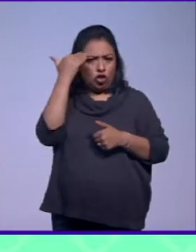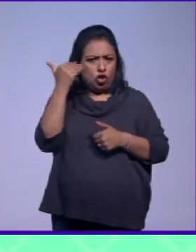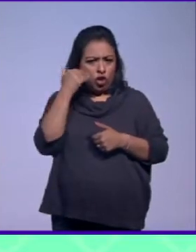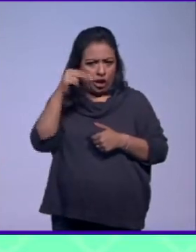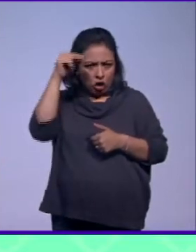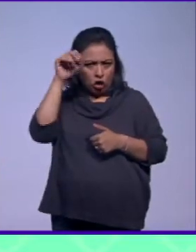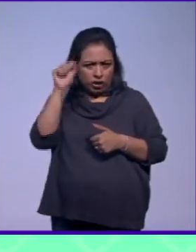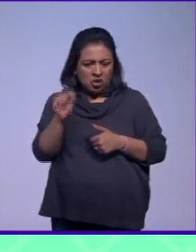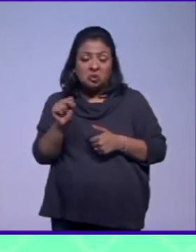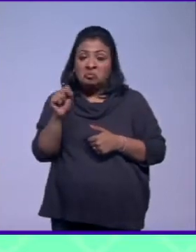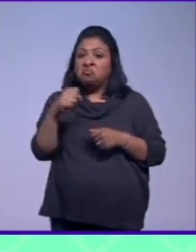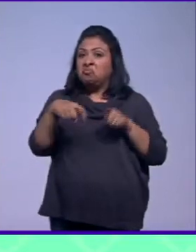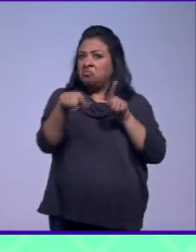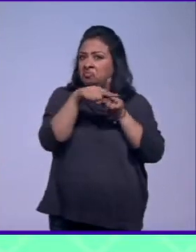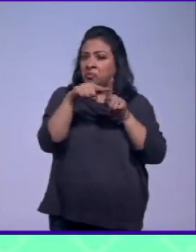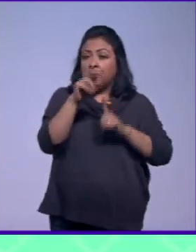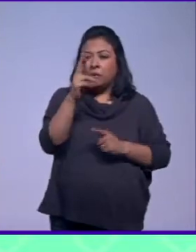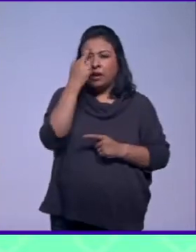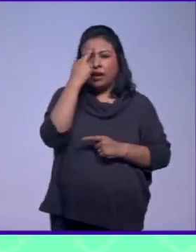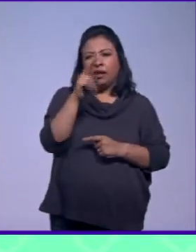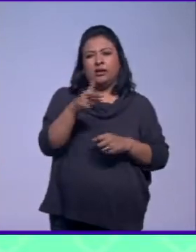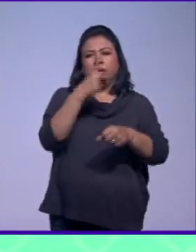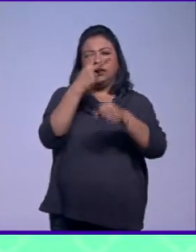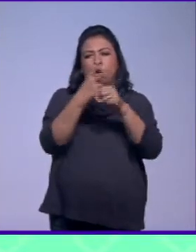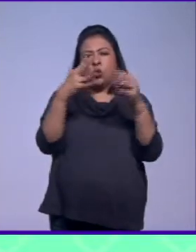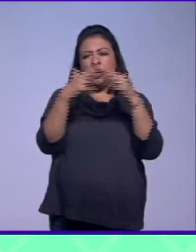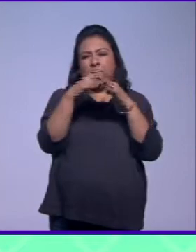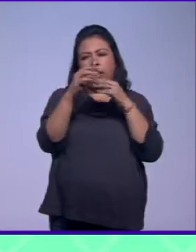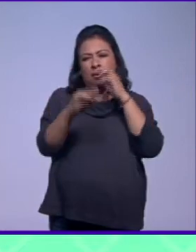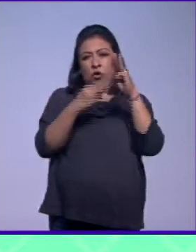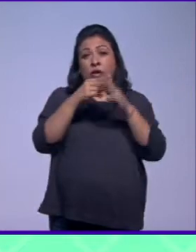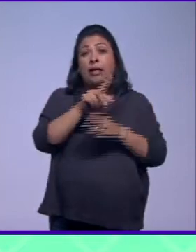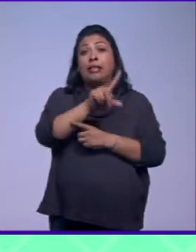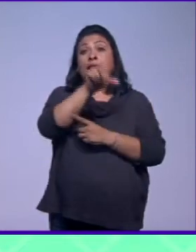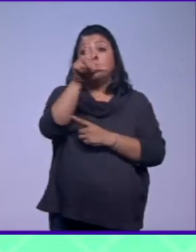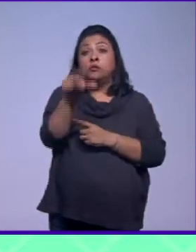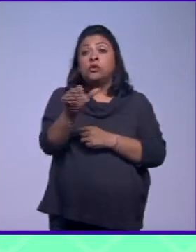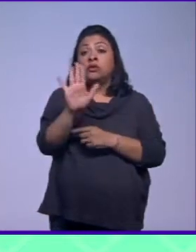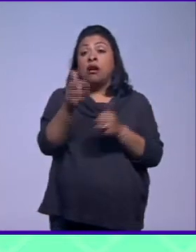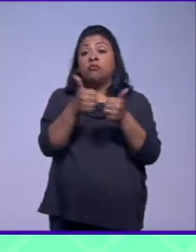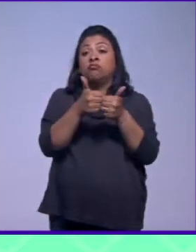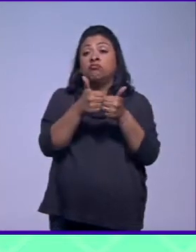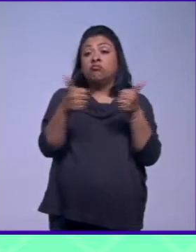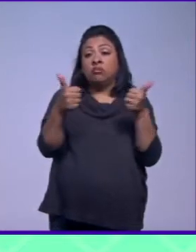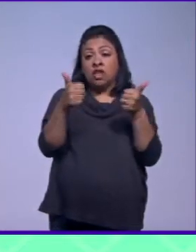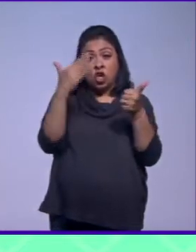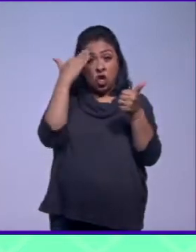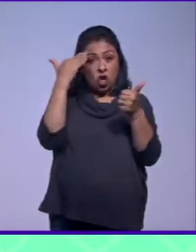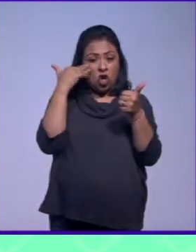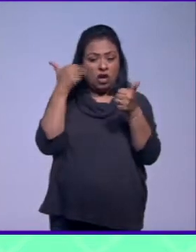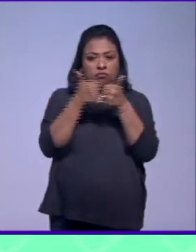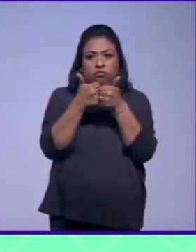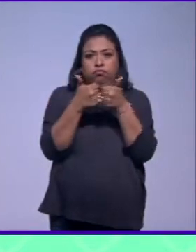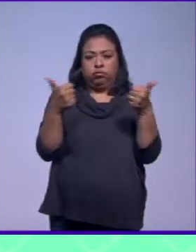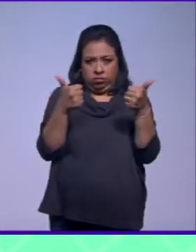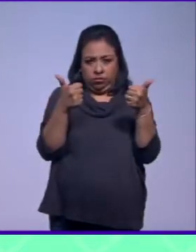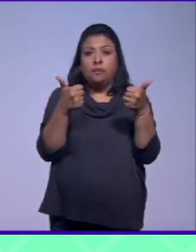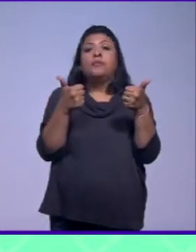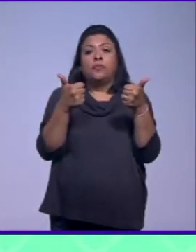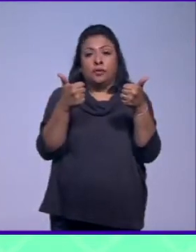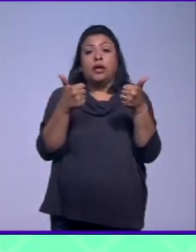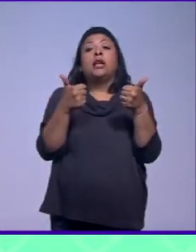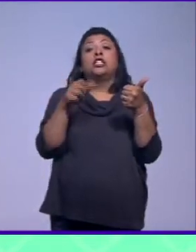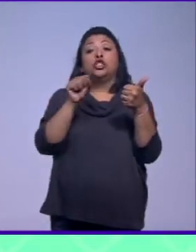es muy positivo recordemos que después de la segunda guerra mundial quedan / corea queda dividida y es precisamente